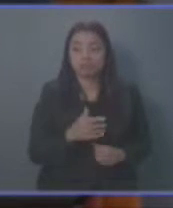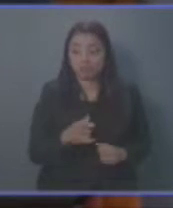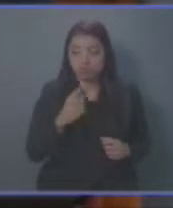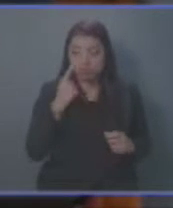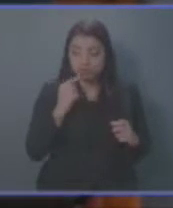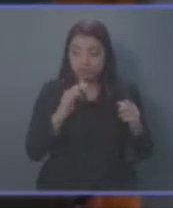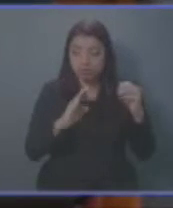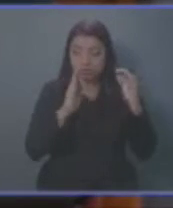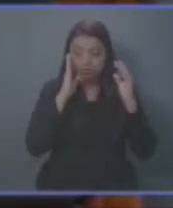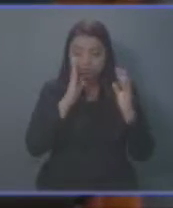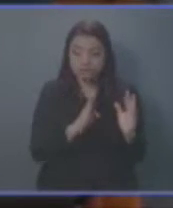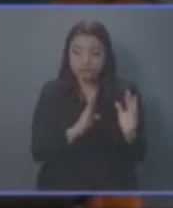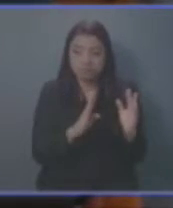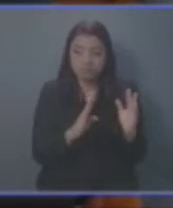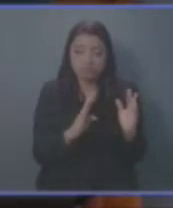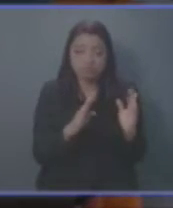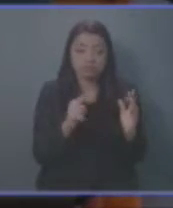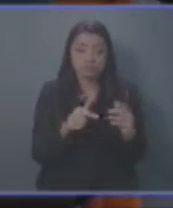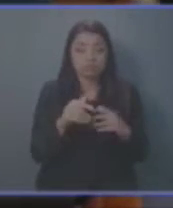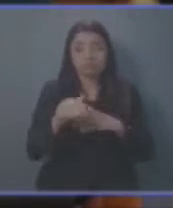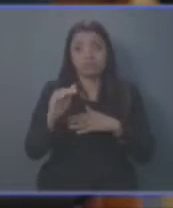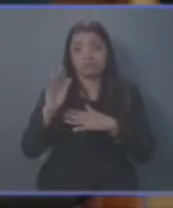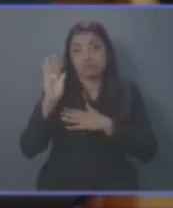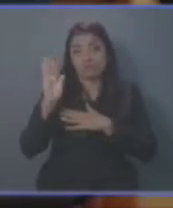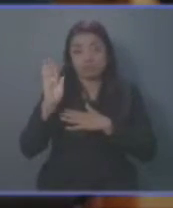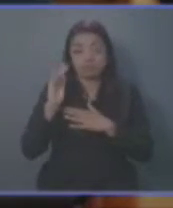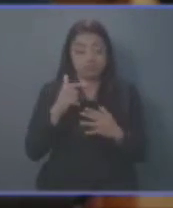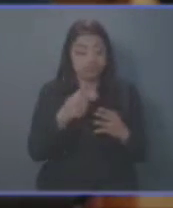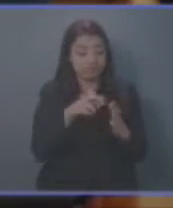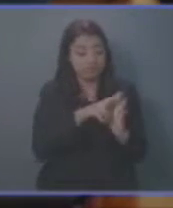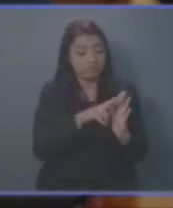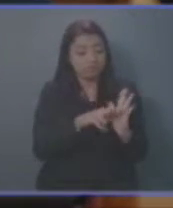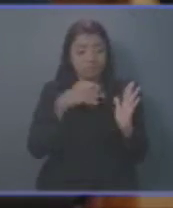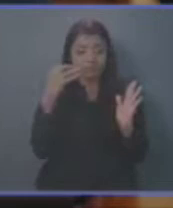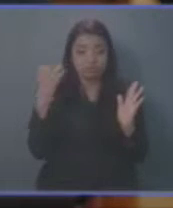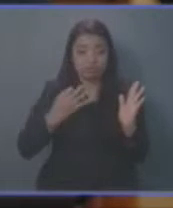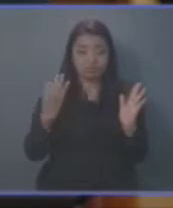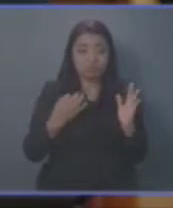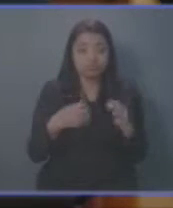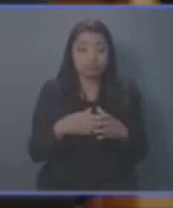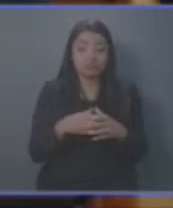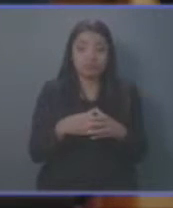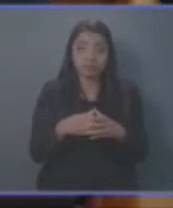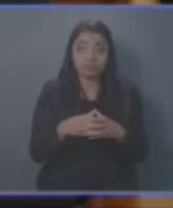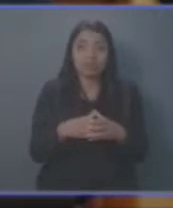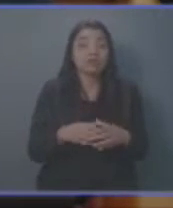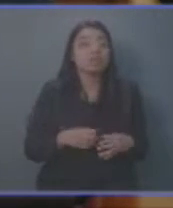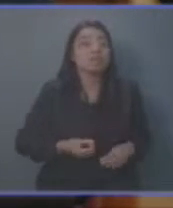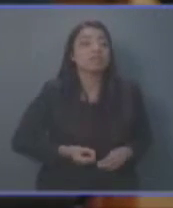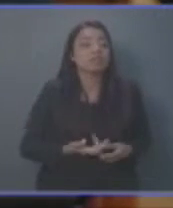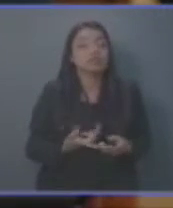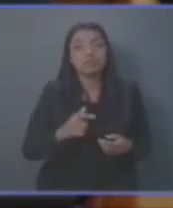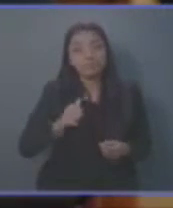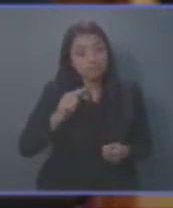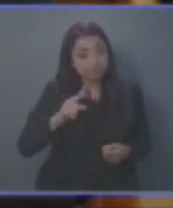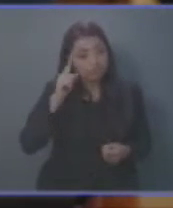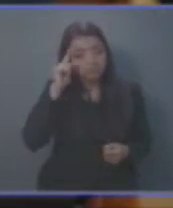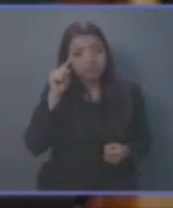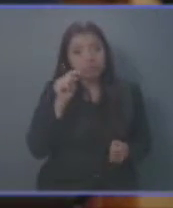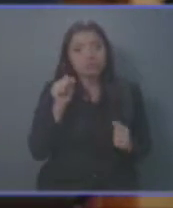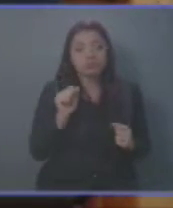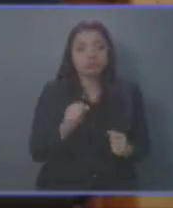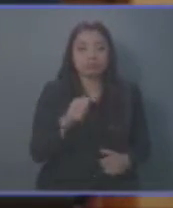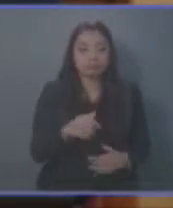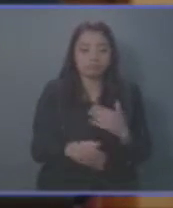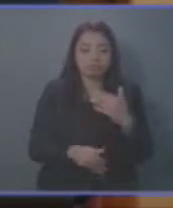a lo antes expuesto y cumpliendo con los requisitos establecidos por esta comisión, se estima que la iniciativa es procedente,